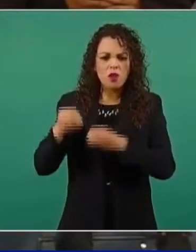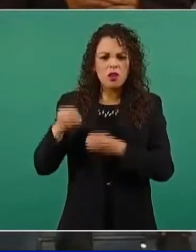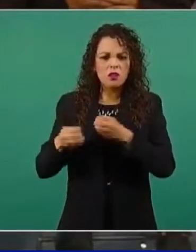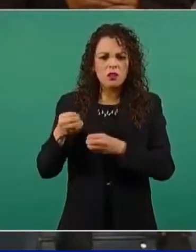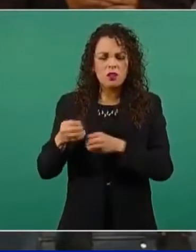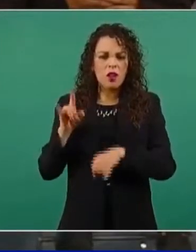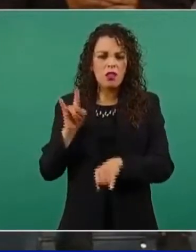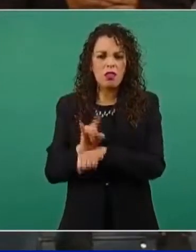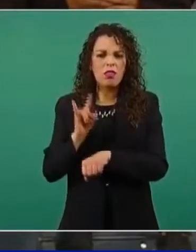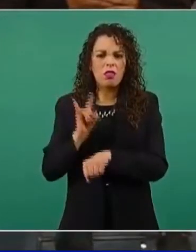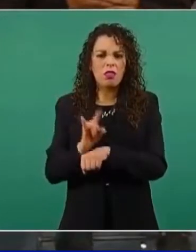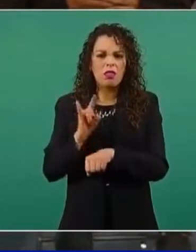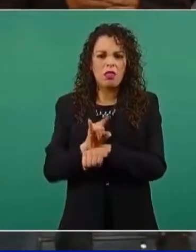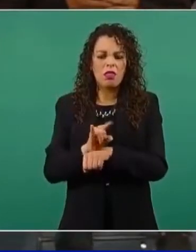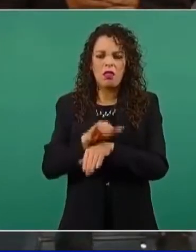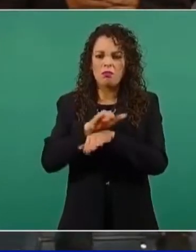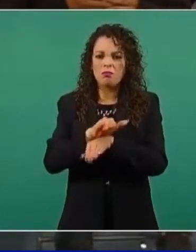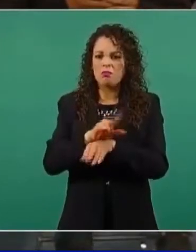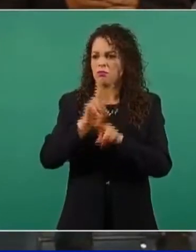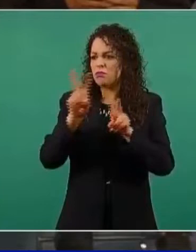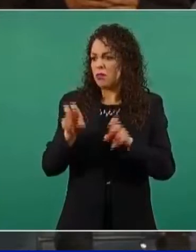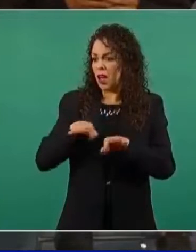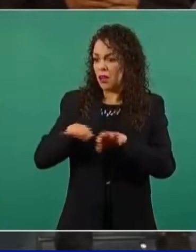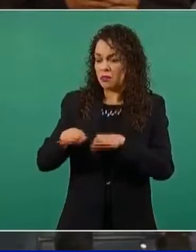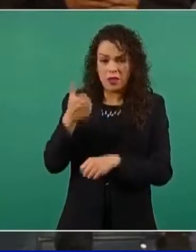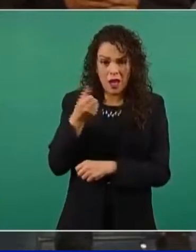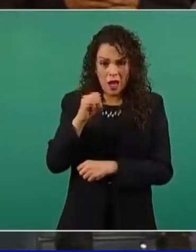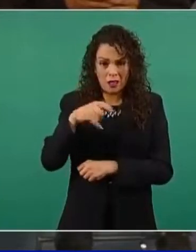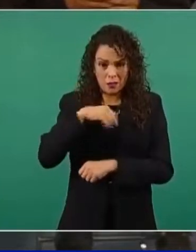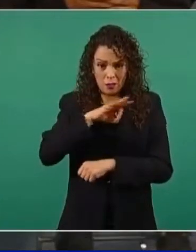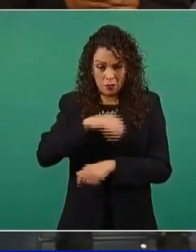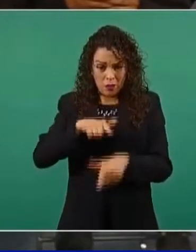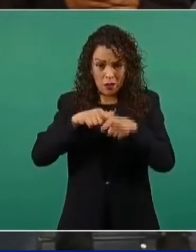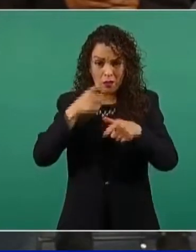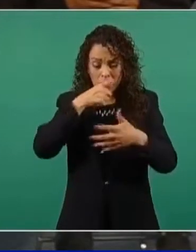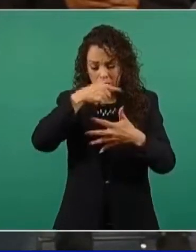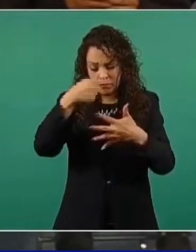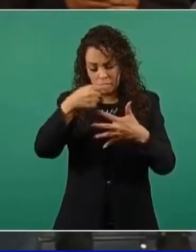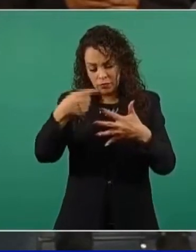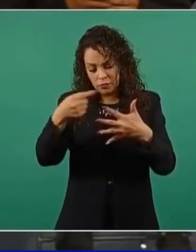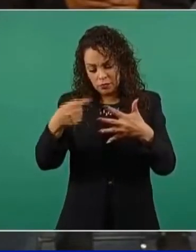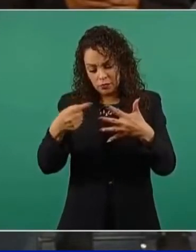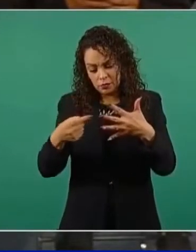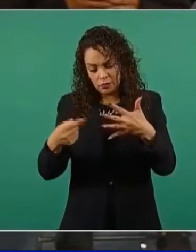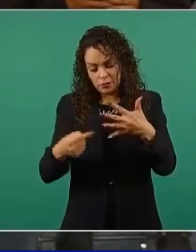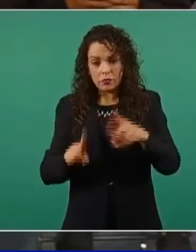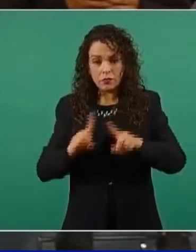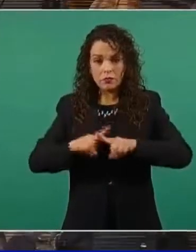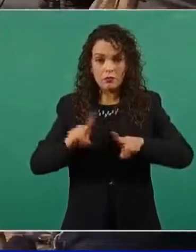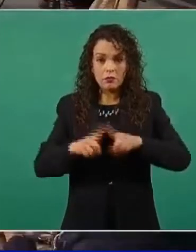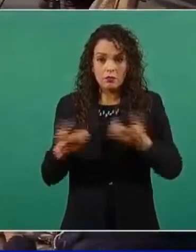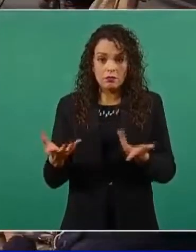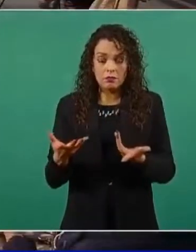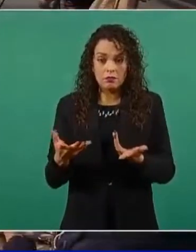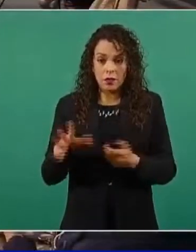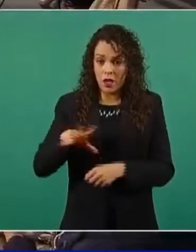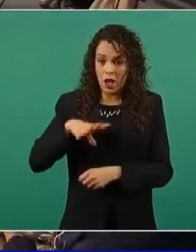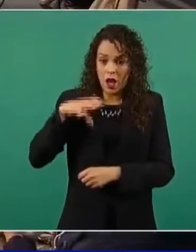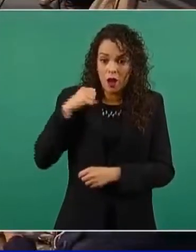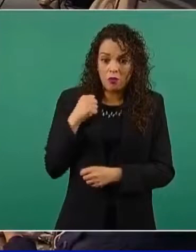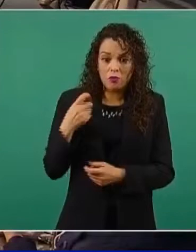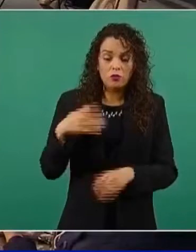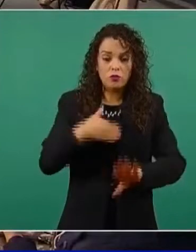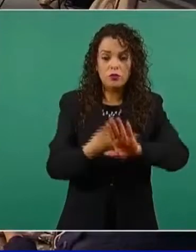simulado. Y así podría citarle múltiples casos que se dan en Quintana Roo. La pregunta,